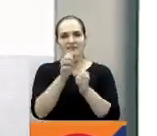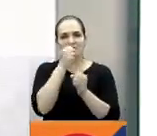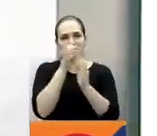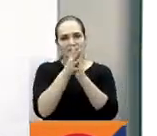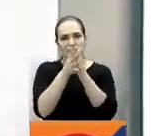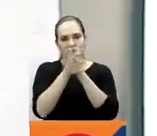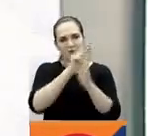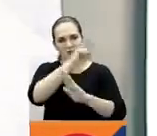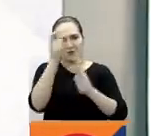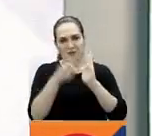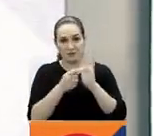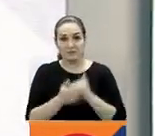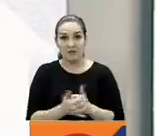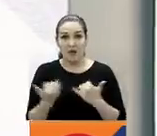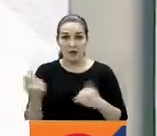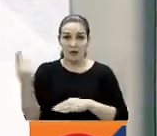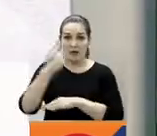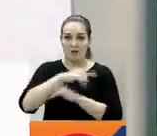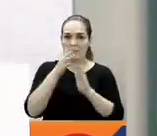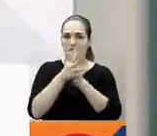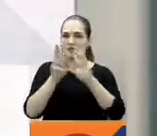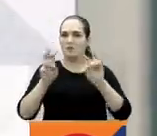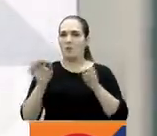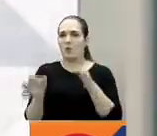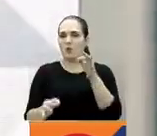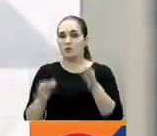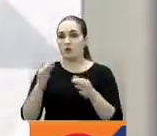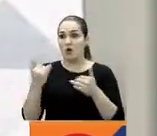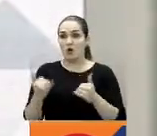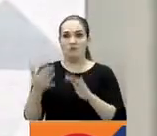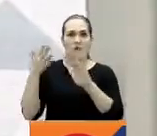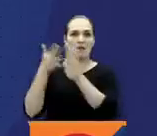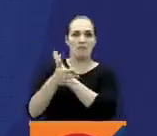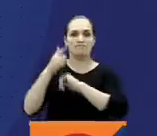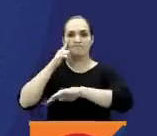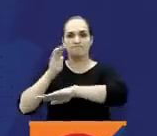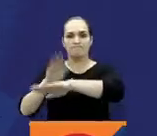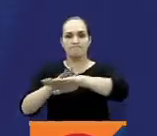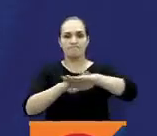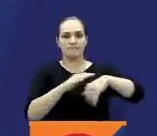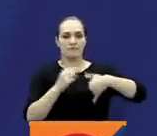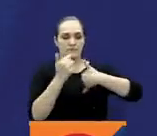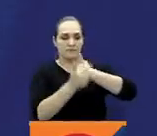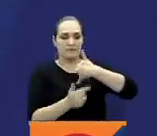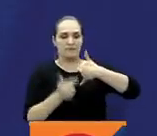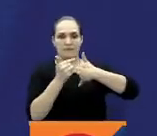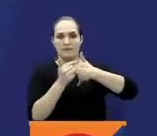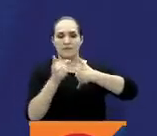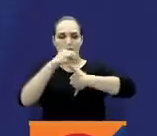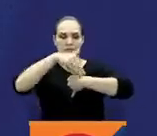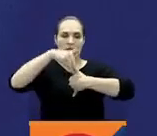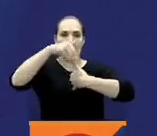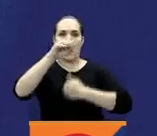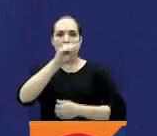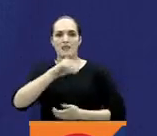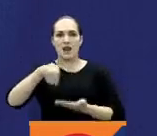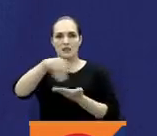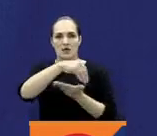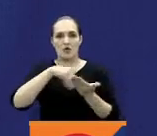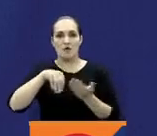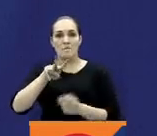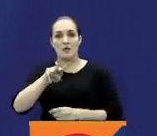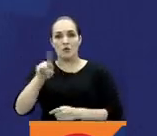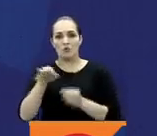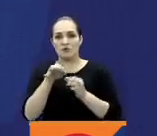Y esta jornada tiene una noticia judicial. Hoy se conoció la alerta en 21 municipios del Atlántico por riesgo electoral. Según